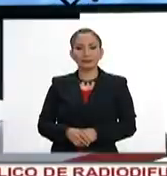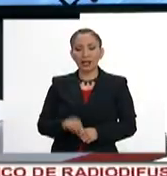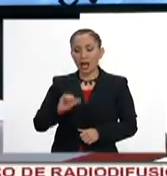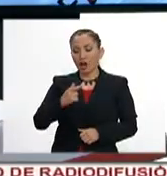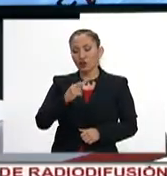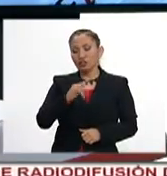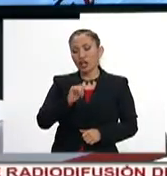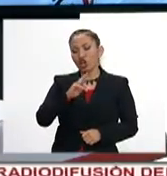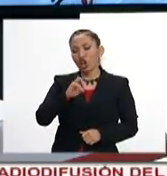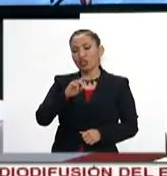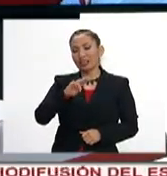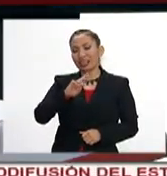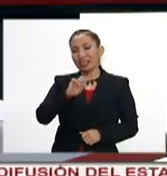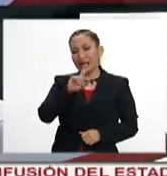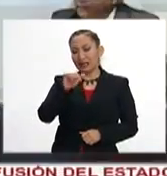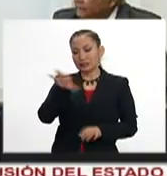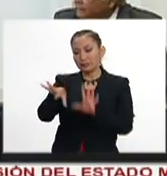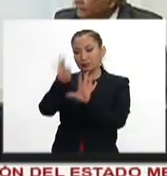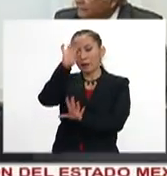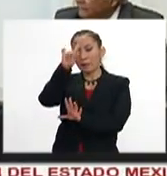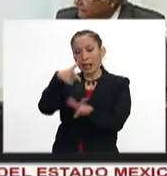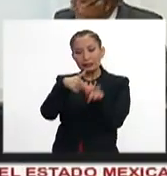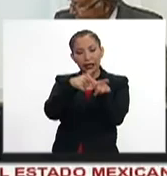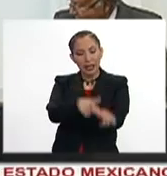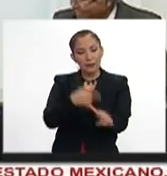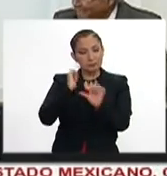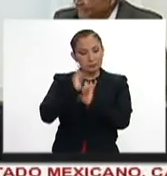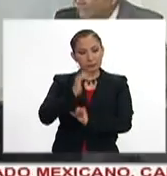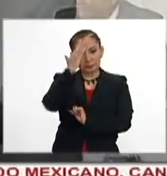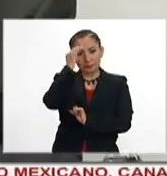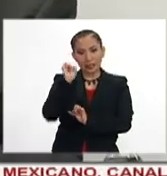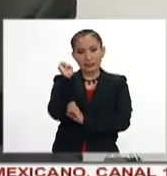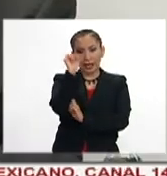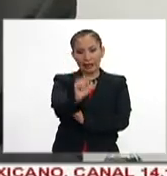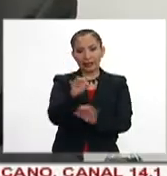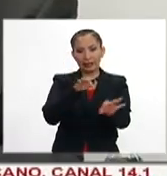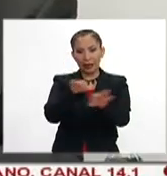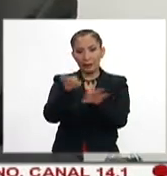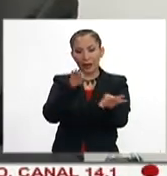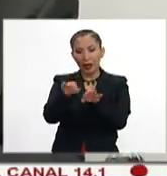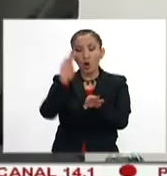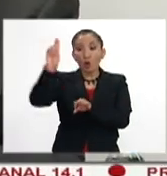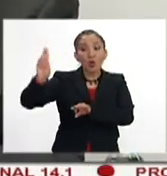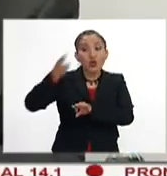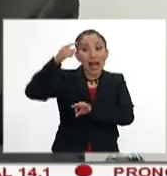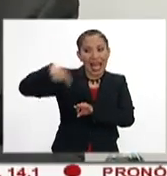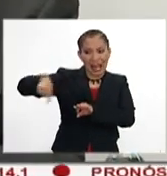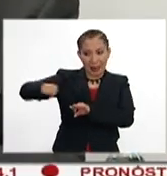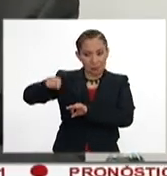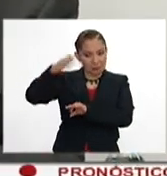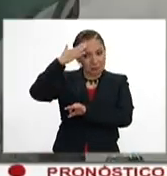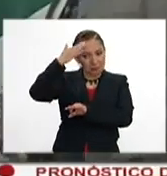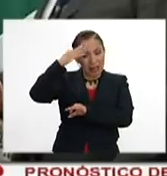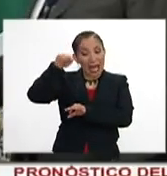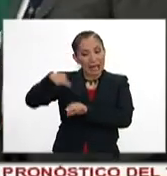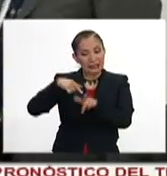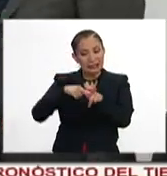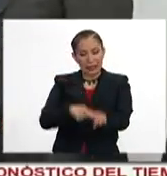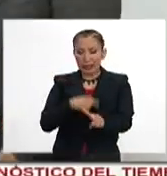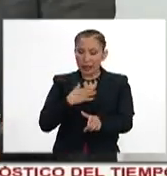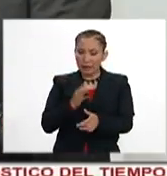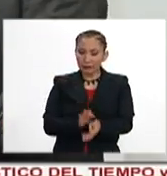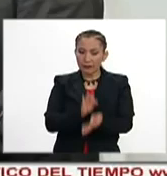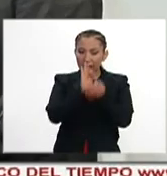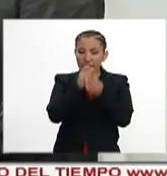Agustín Rodríguez Fuentes fue elegido para continuar como dirigente del Sindicato de Trabajadores de la UNAM. Recordemos que se mantiene al frente de